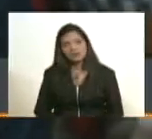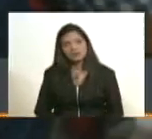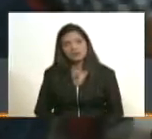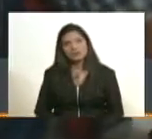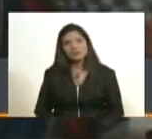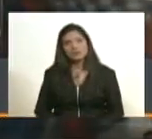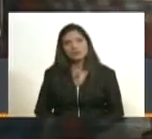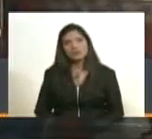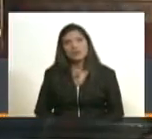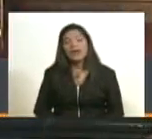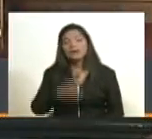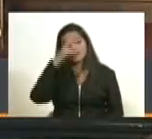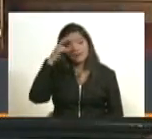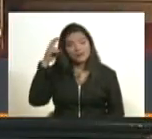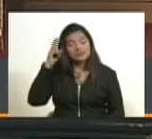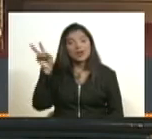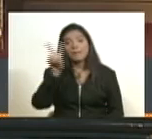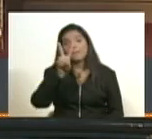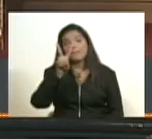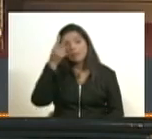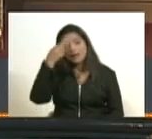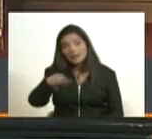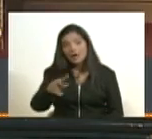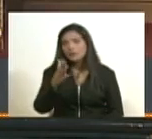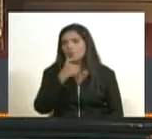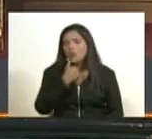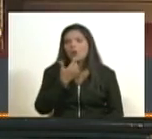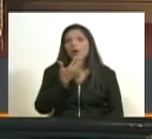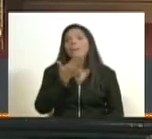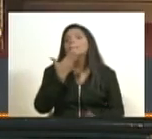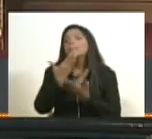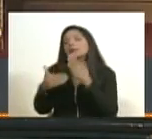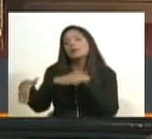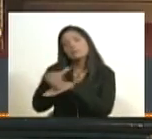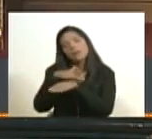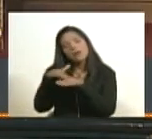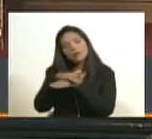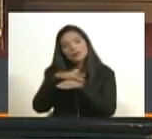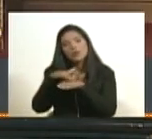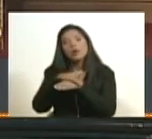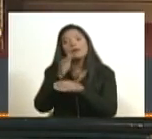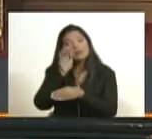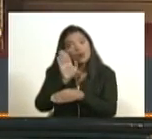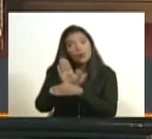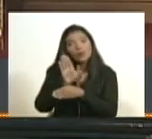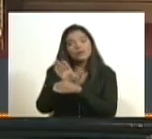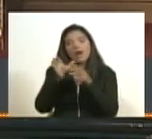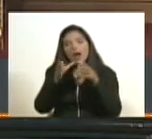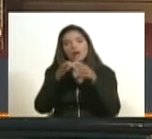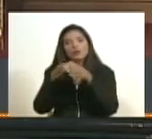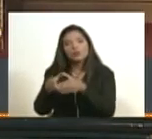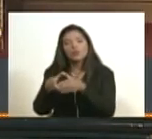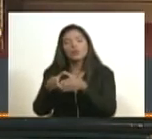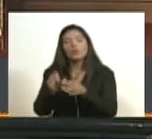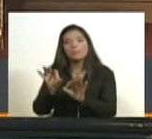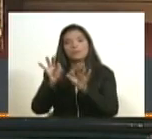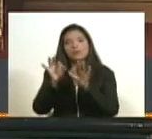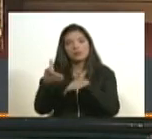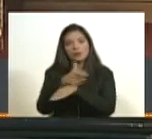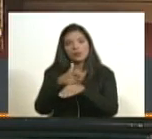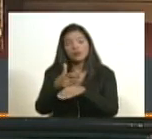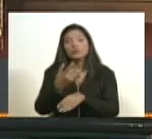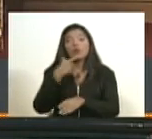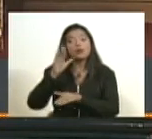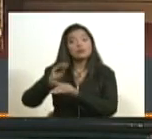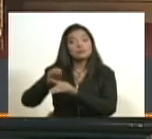Y el canciller mexicano no tuvo la decencia de pedir perdón y de proteger a nuestra delegación. Yo le dije a nuestra